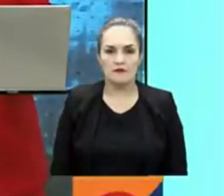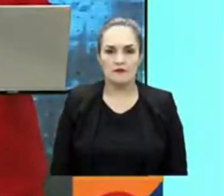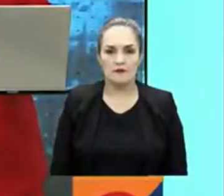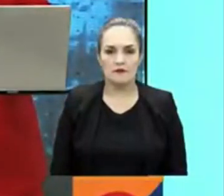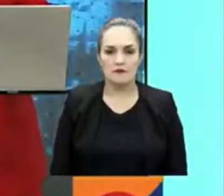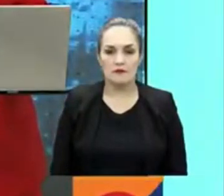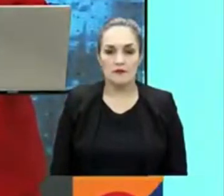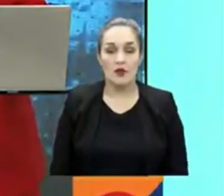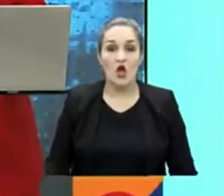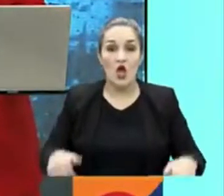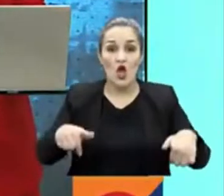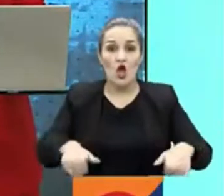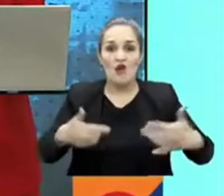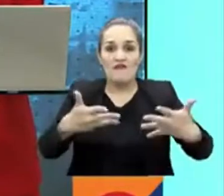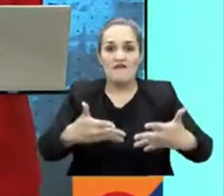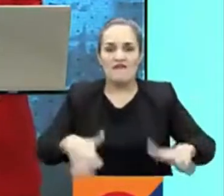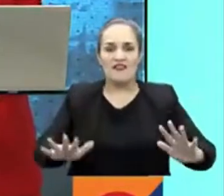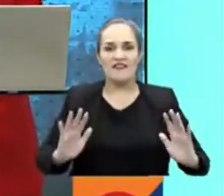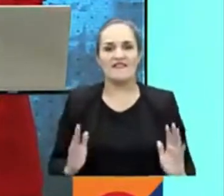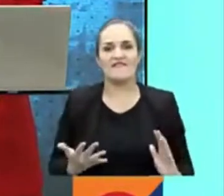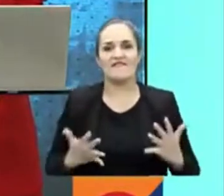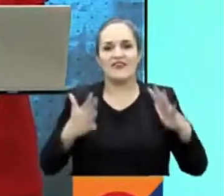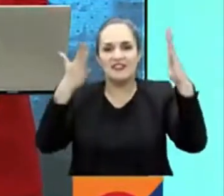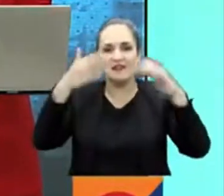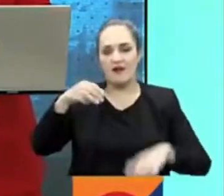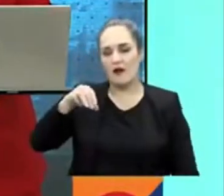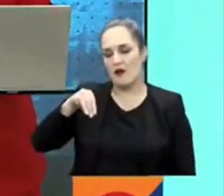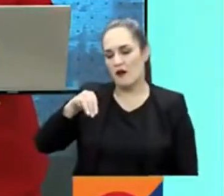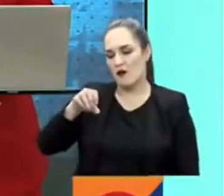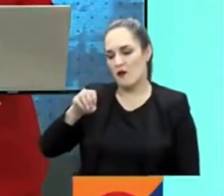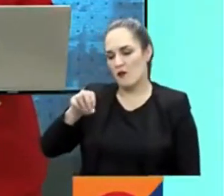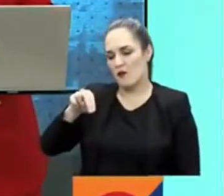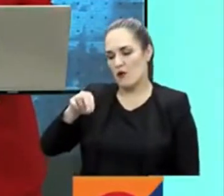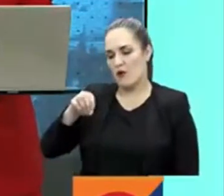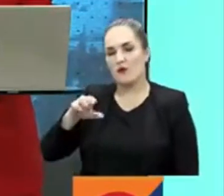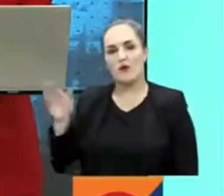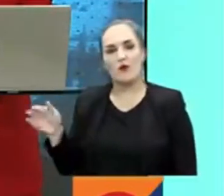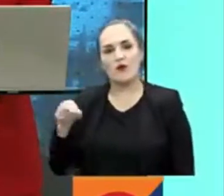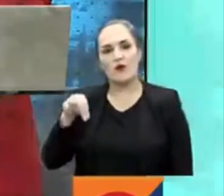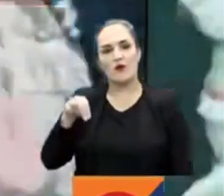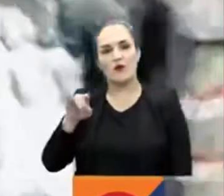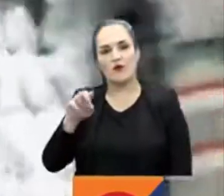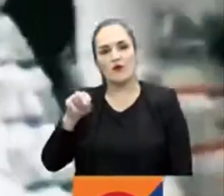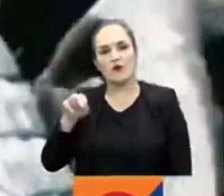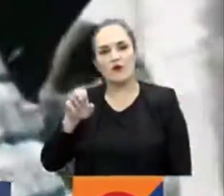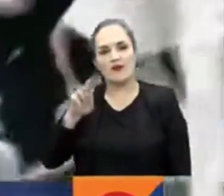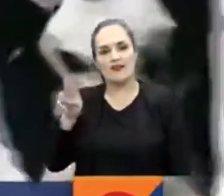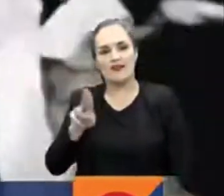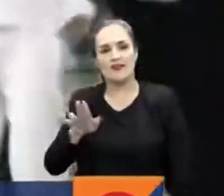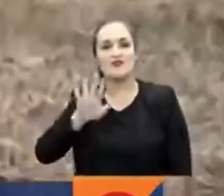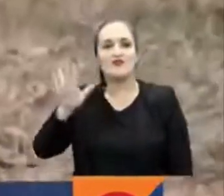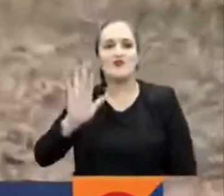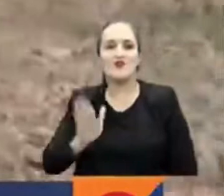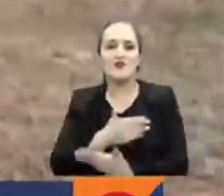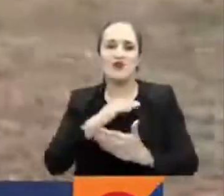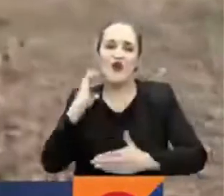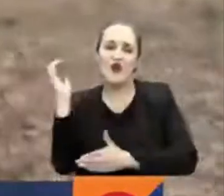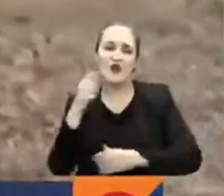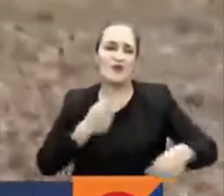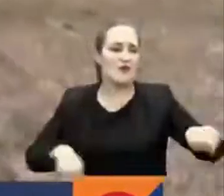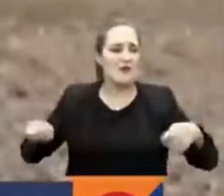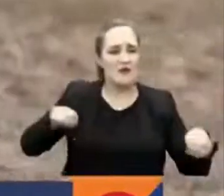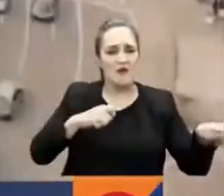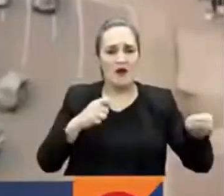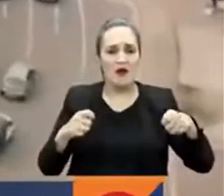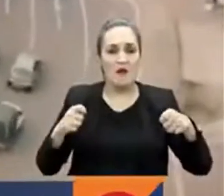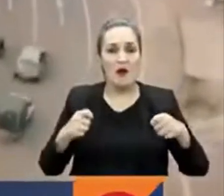Hoy termina el Festival del Mono Núñez y entre las presentaciones de la música colombiana que ha reunido este encuentro, lanzaron Mujeres de